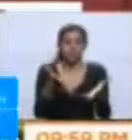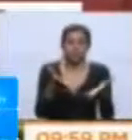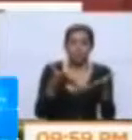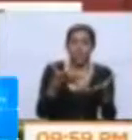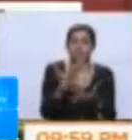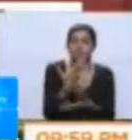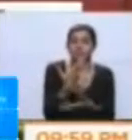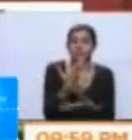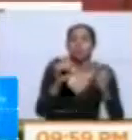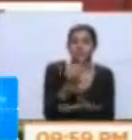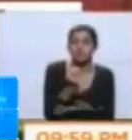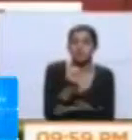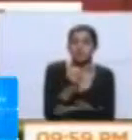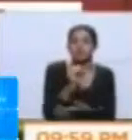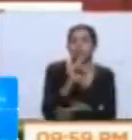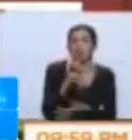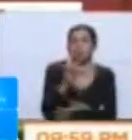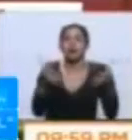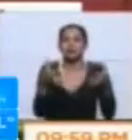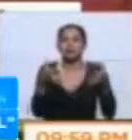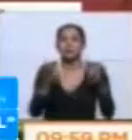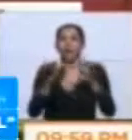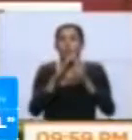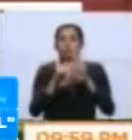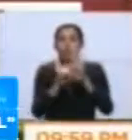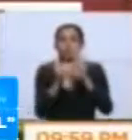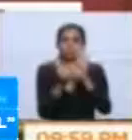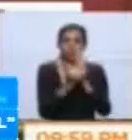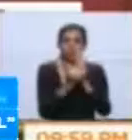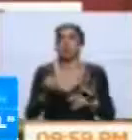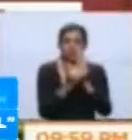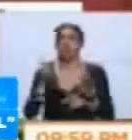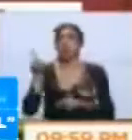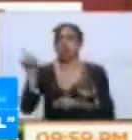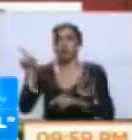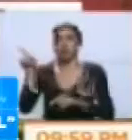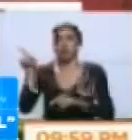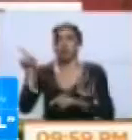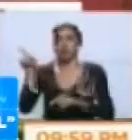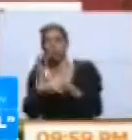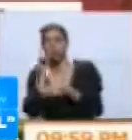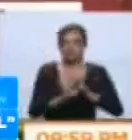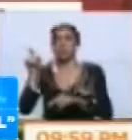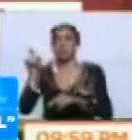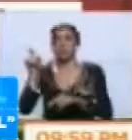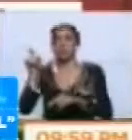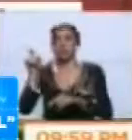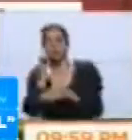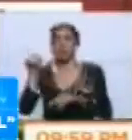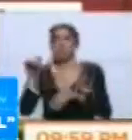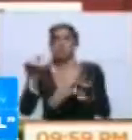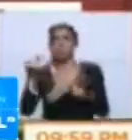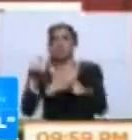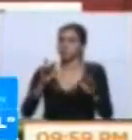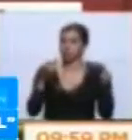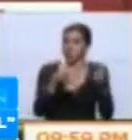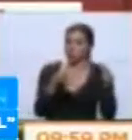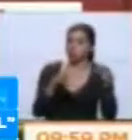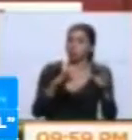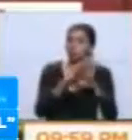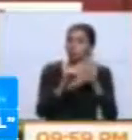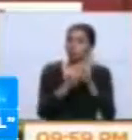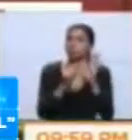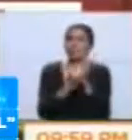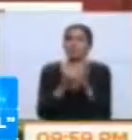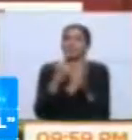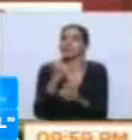Constituyente, tiene que actuar los constituyentes, las constituyentes, que tiene que ser así.